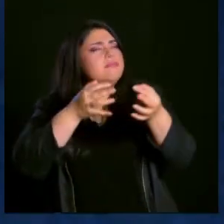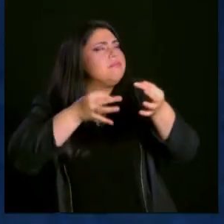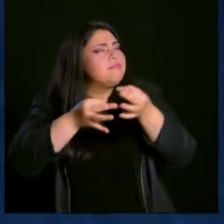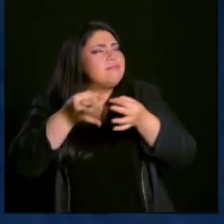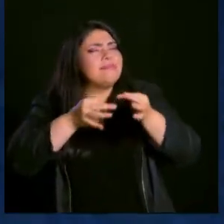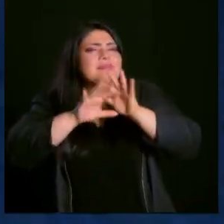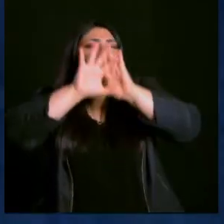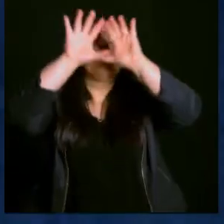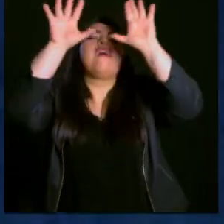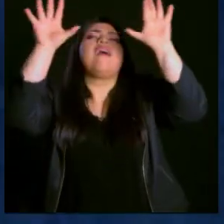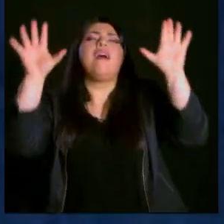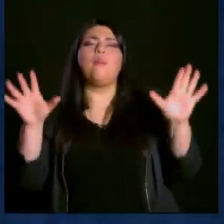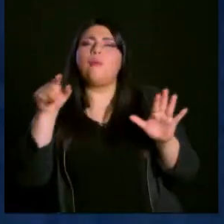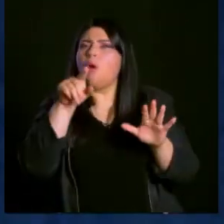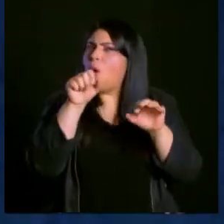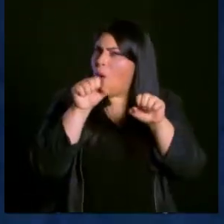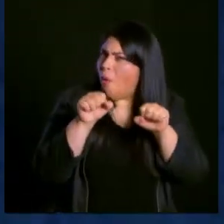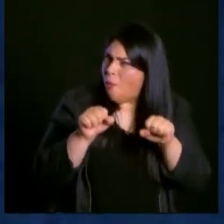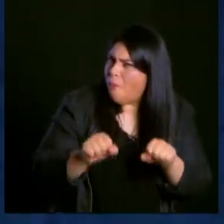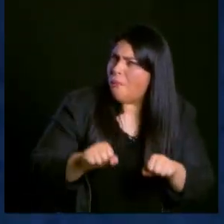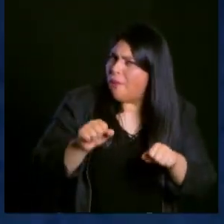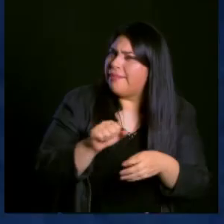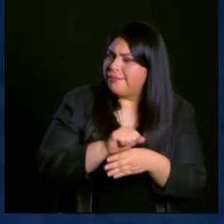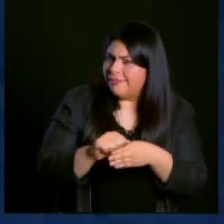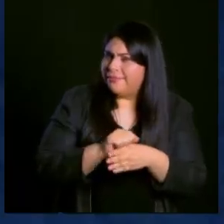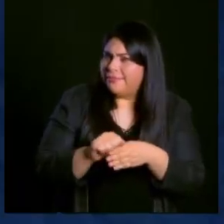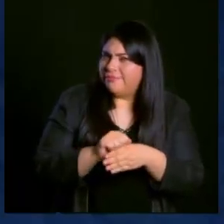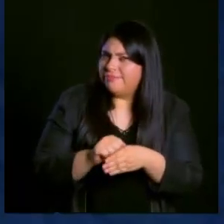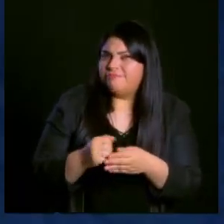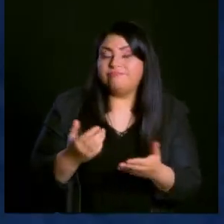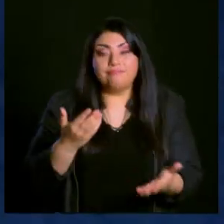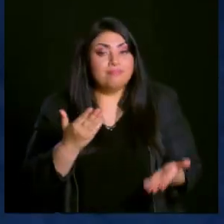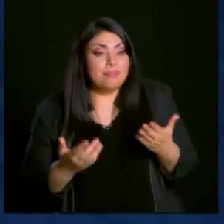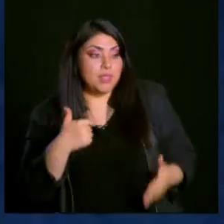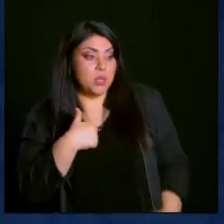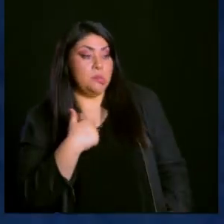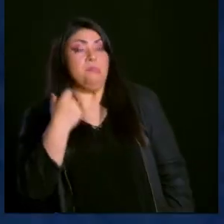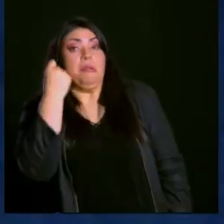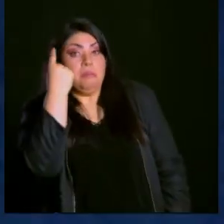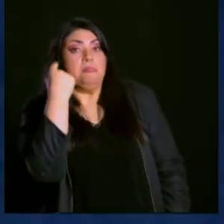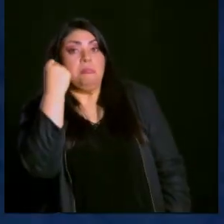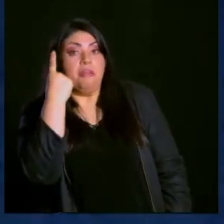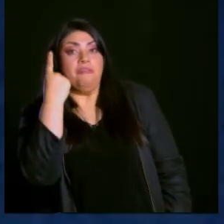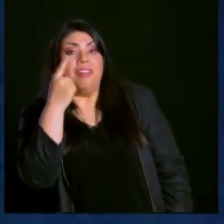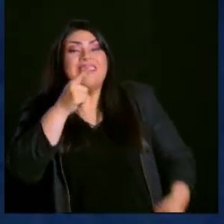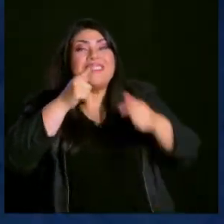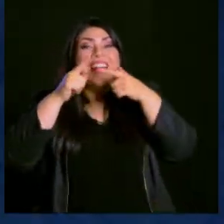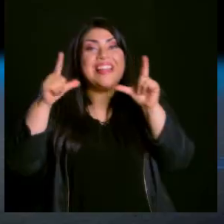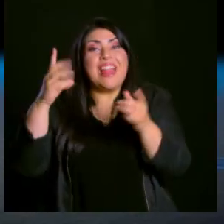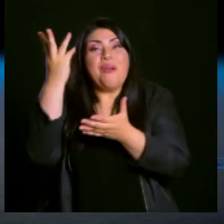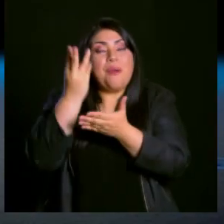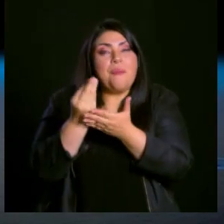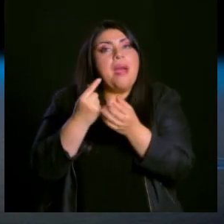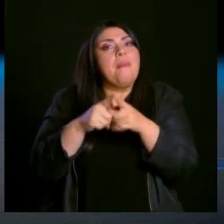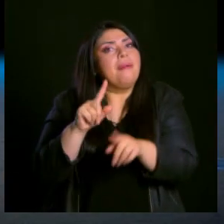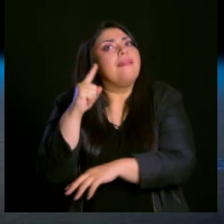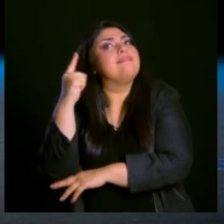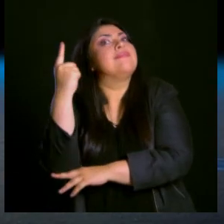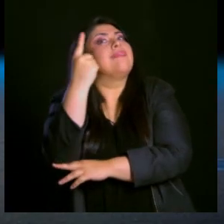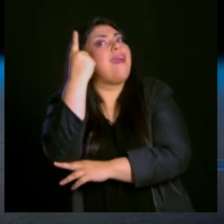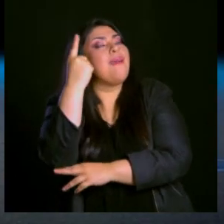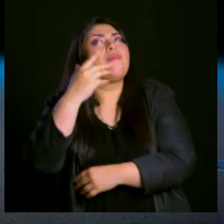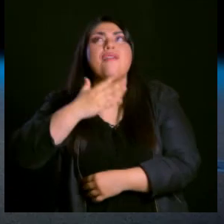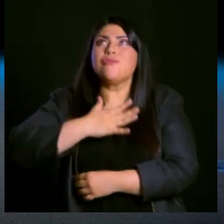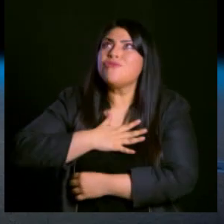lo que quiero es darte esta herramienta y decir Guau quizás no no hablen lenguas todavía pero qué importante sería